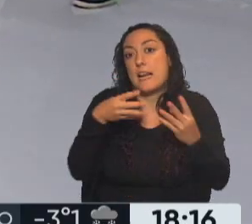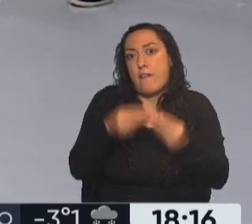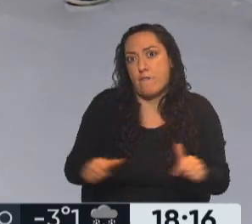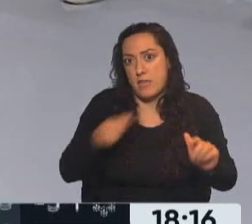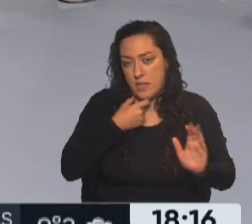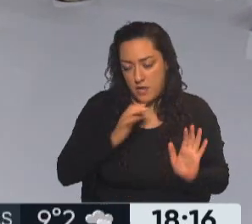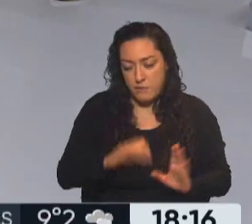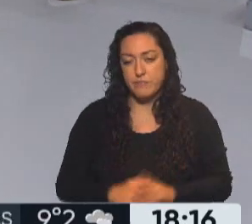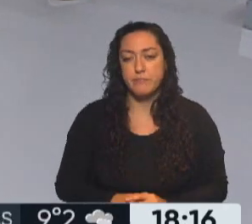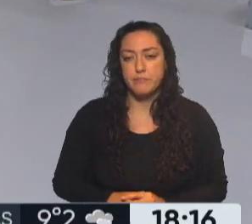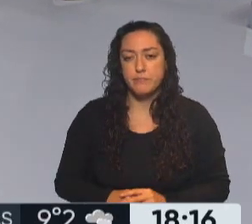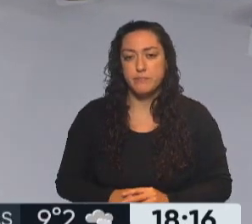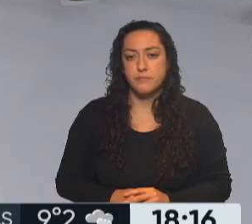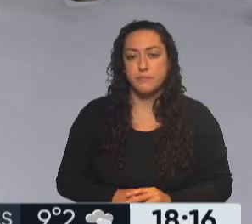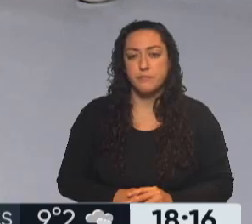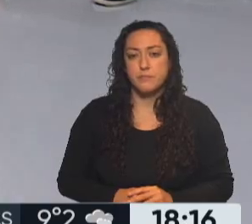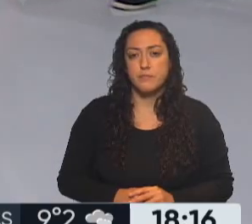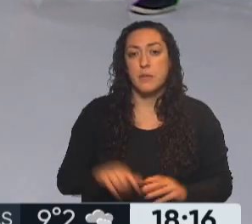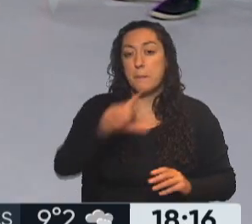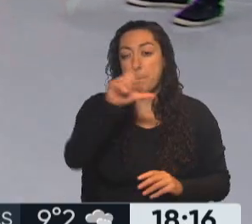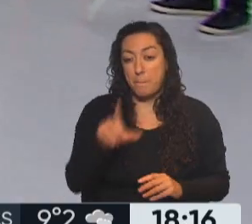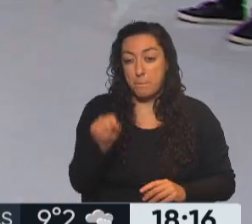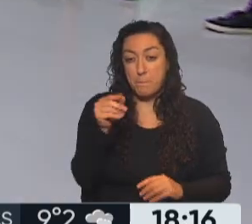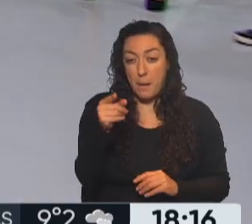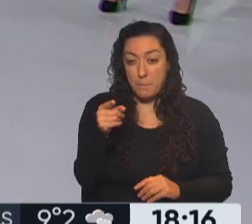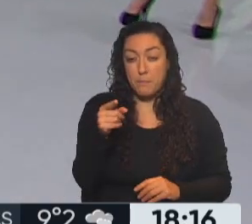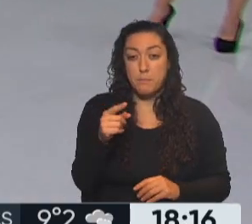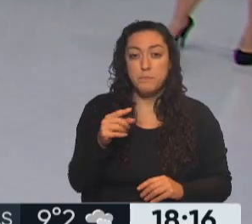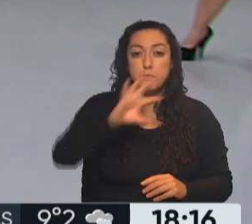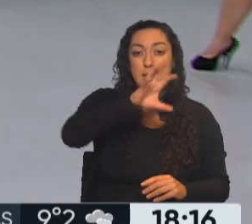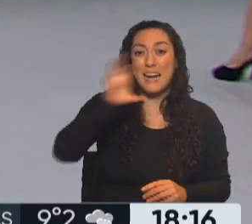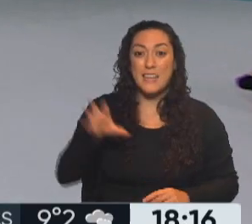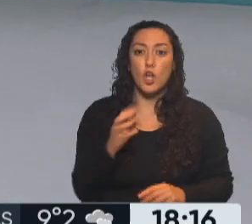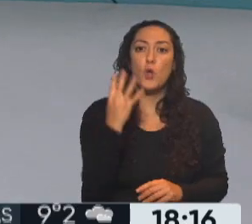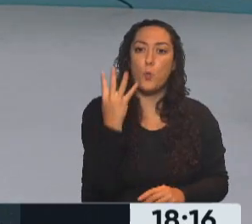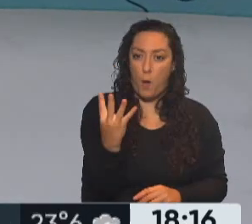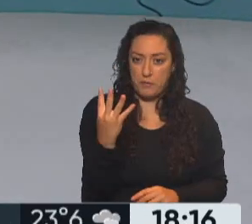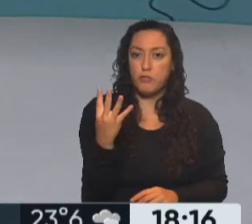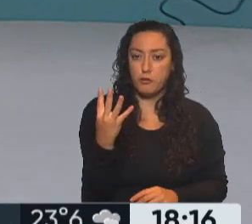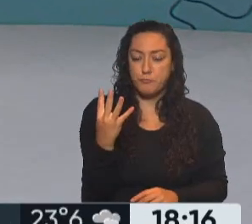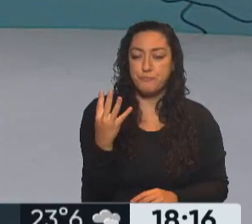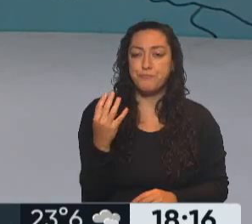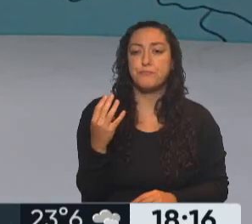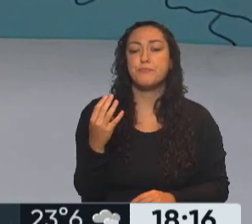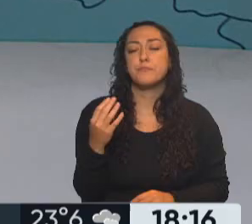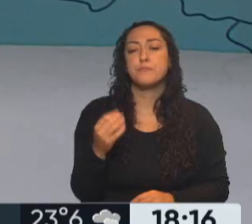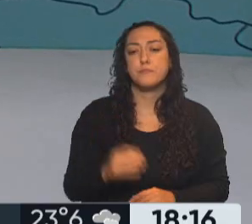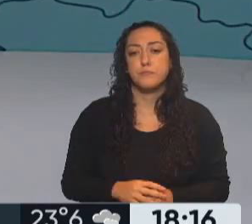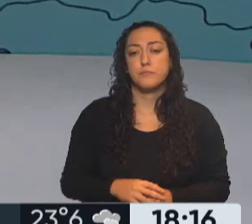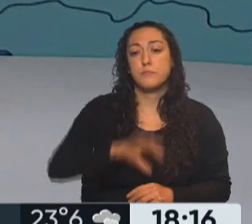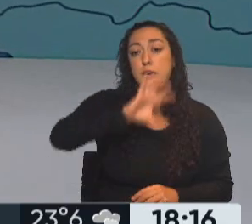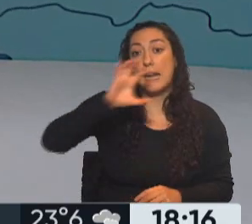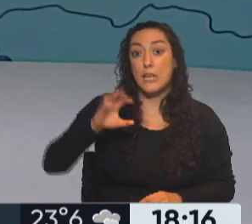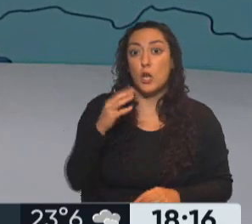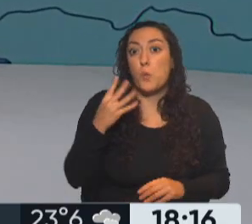guerra. A ver, Dani, lo que estamos viendo justamente en el mapa son las 4 regiones que decíamos. Parte de estas 4 regiones,